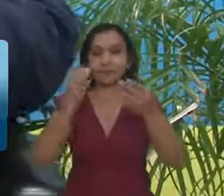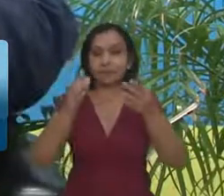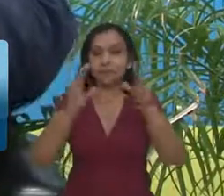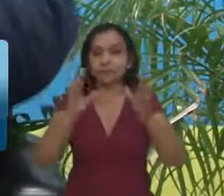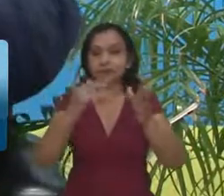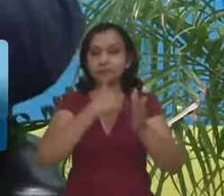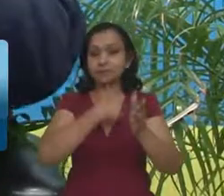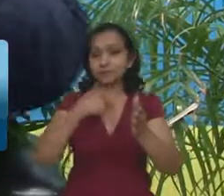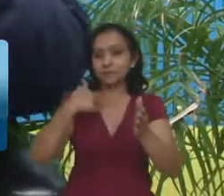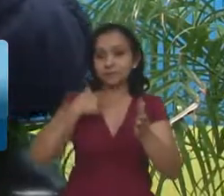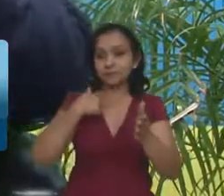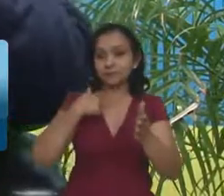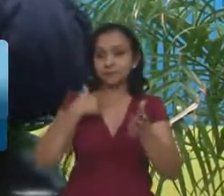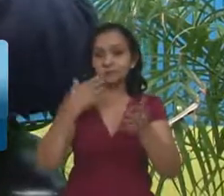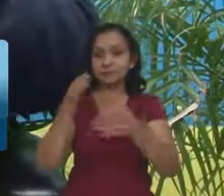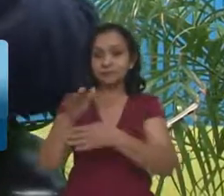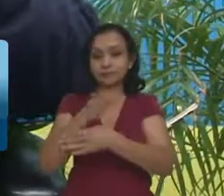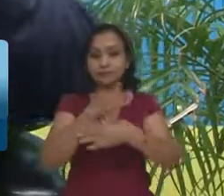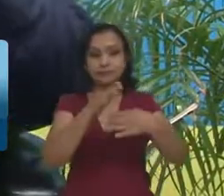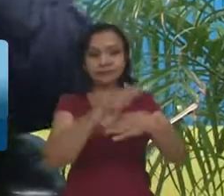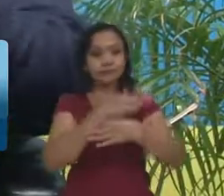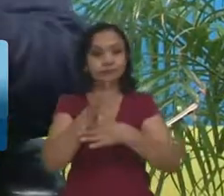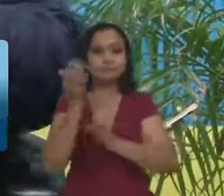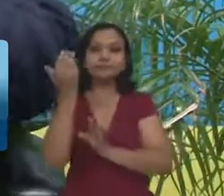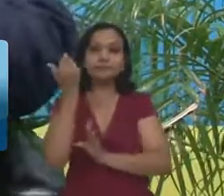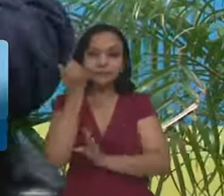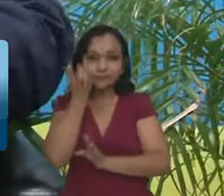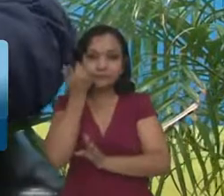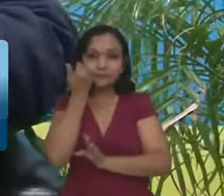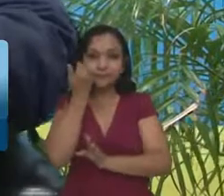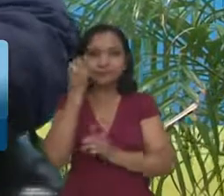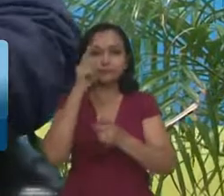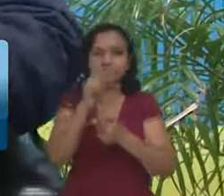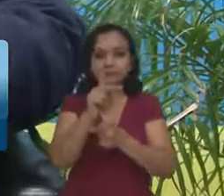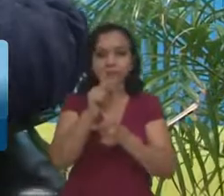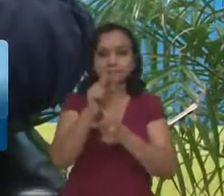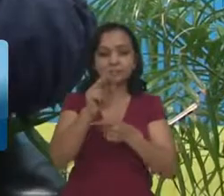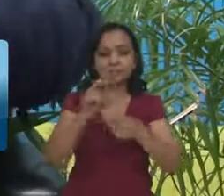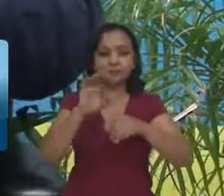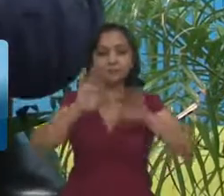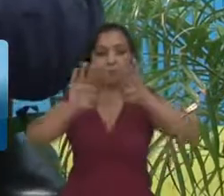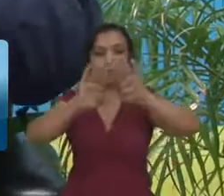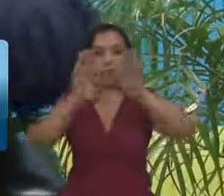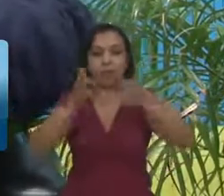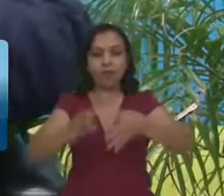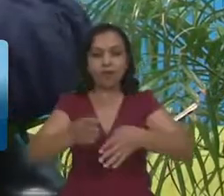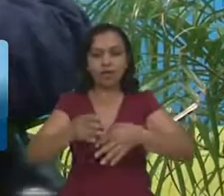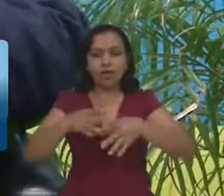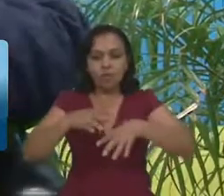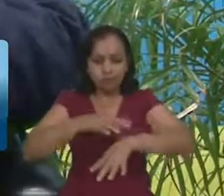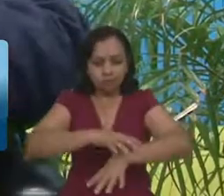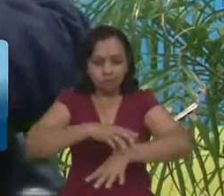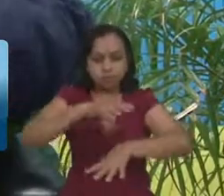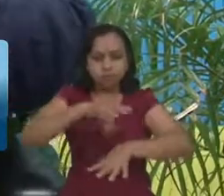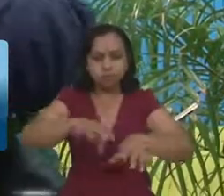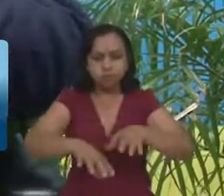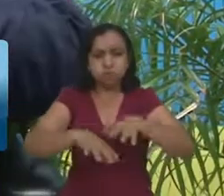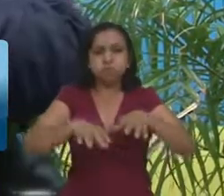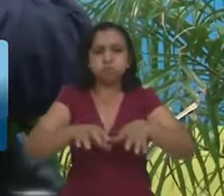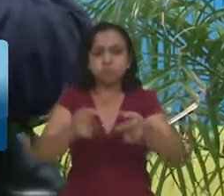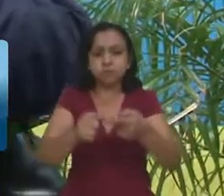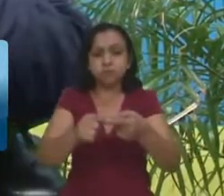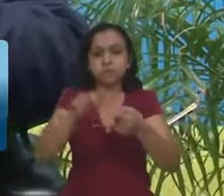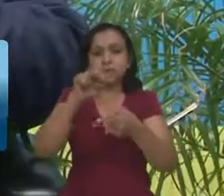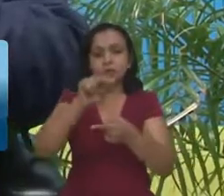hace que aparezcan algunas de las enfermedades, como la preeclampsia, y en este caso como el tema que estamos hablando, que son las